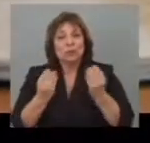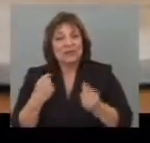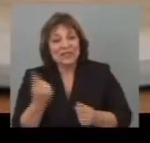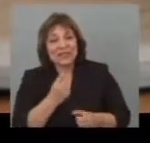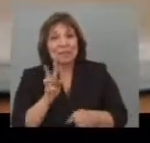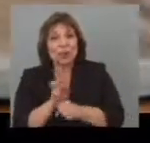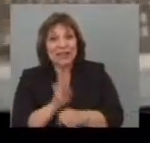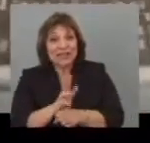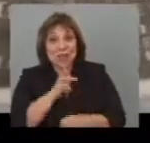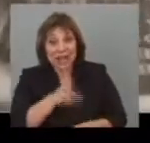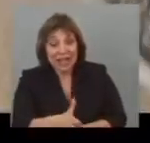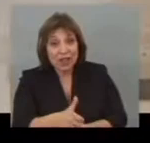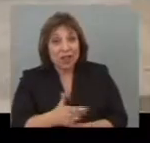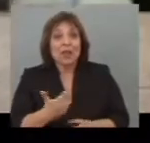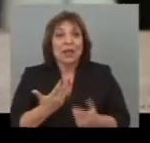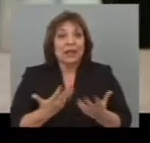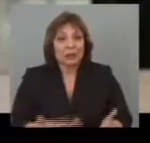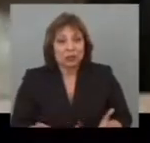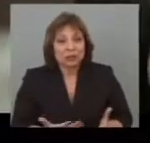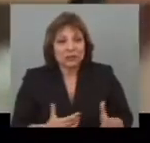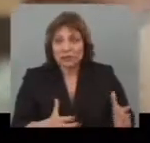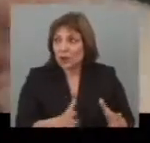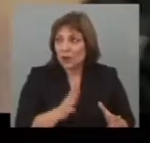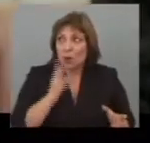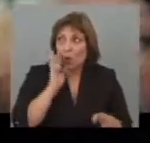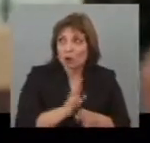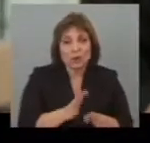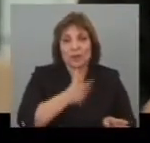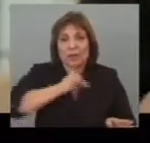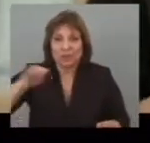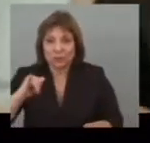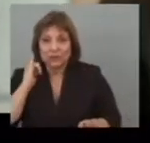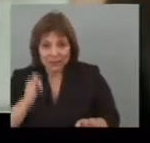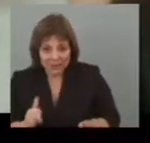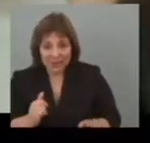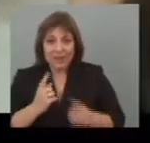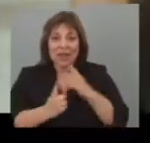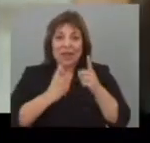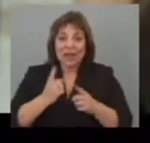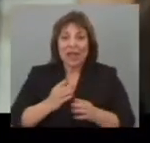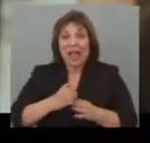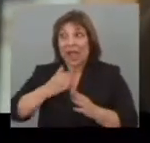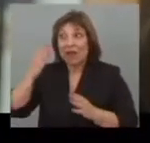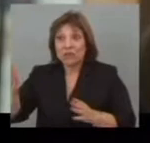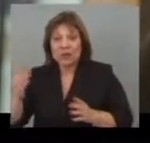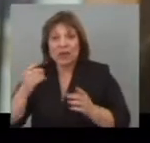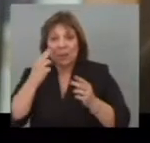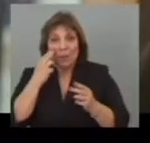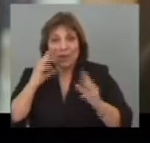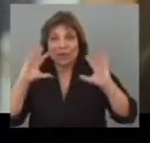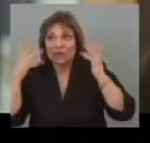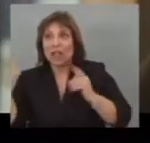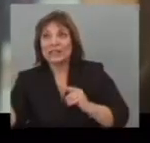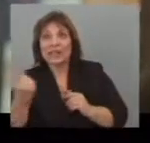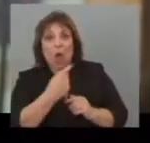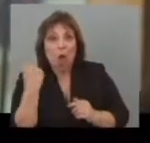es la que mueve a la mujer a la denuncia. Otras, la intervención de alguien externo a la pareja que la haga darse cuenta la violencia en la que está